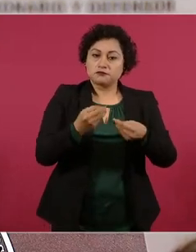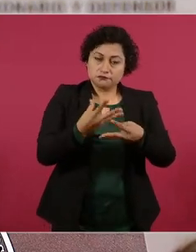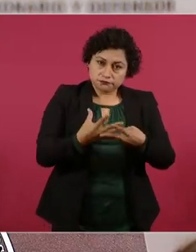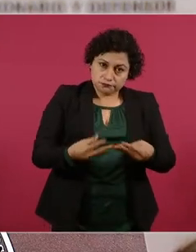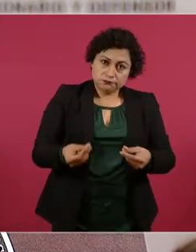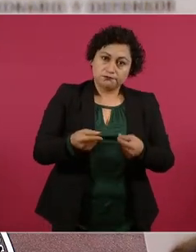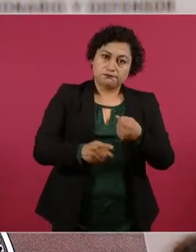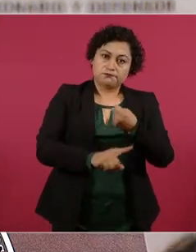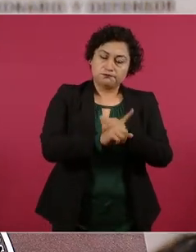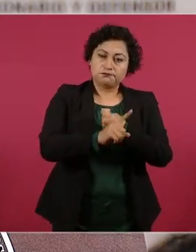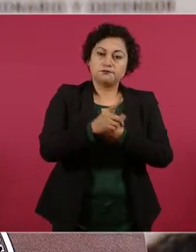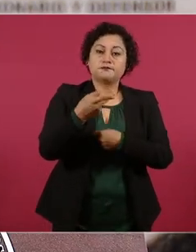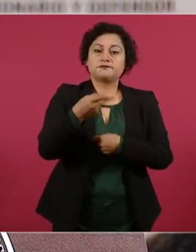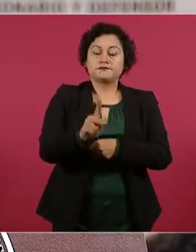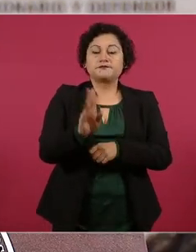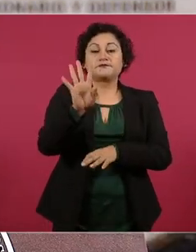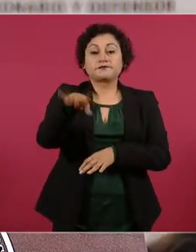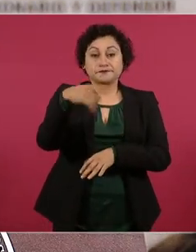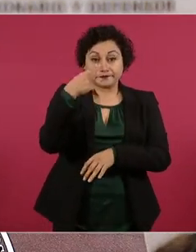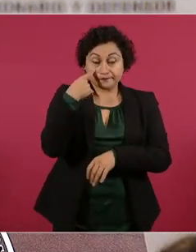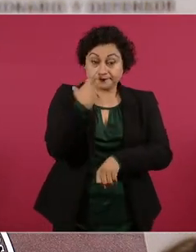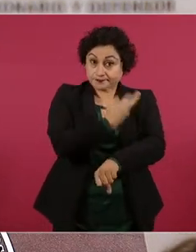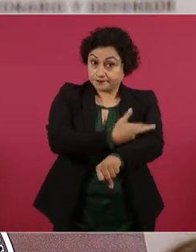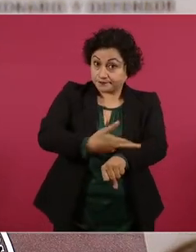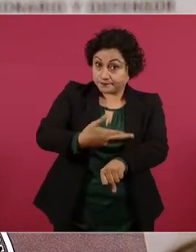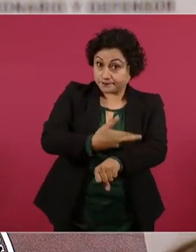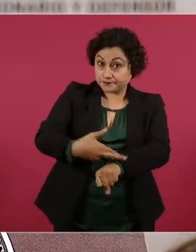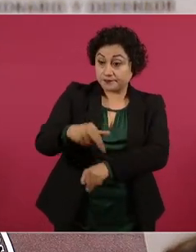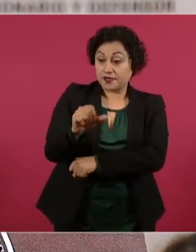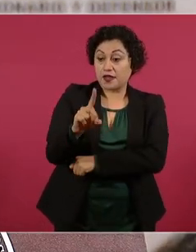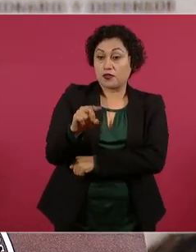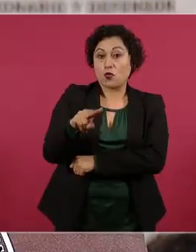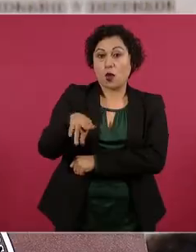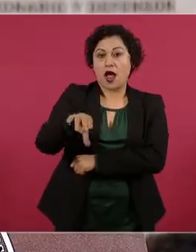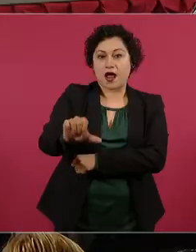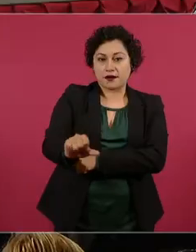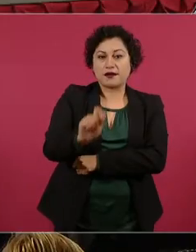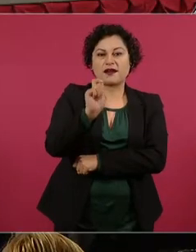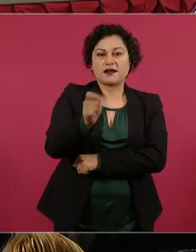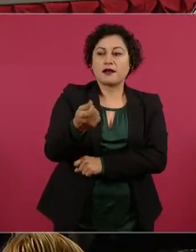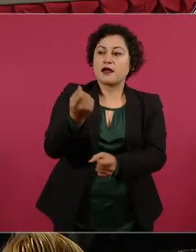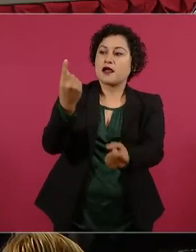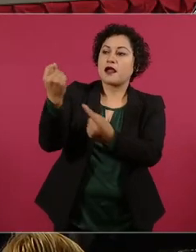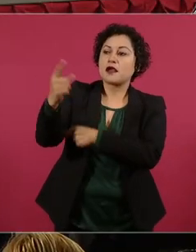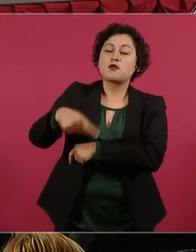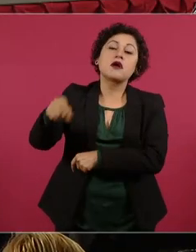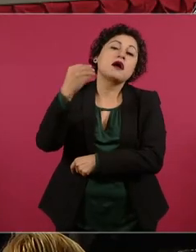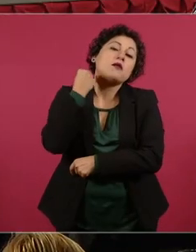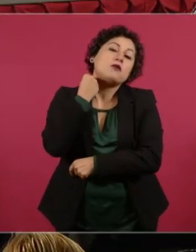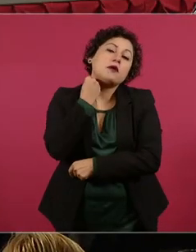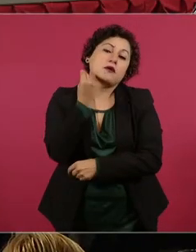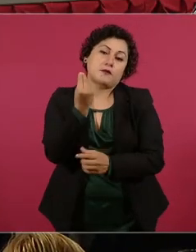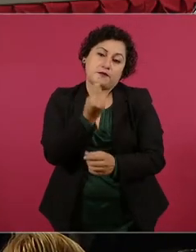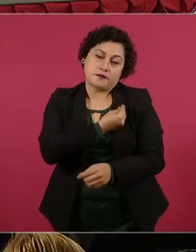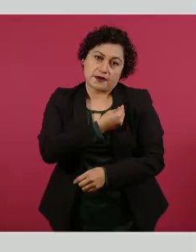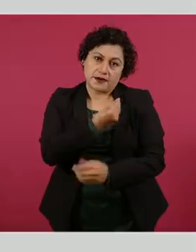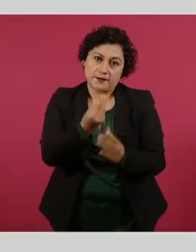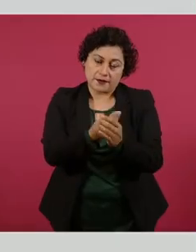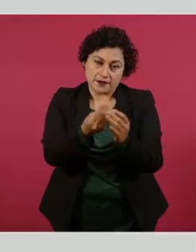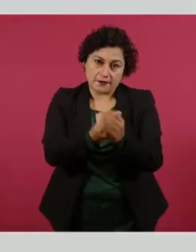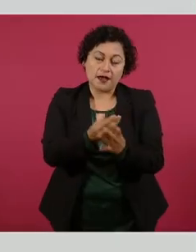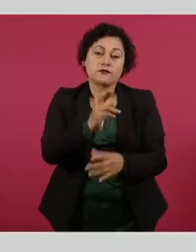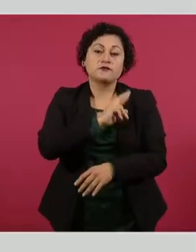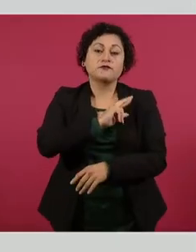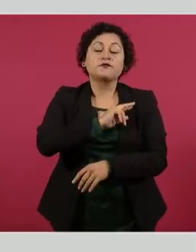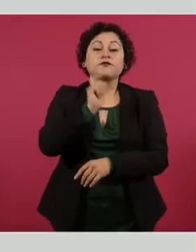de aduana los tramitan agentes aduanales que son gestores privados. En el caso específico de obras de arte, recientemente se